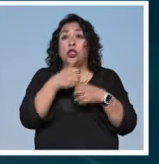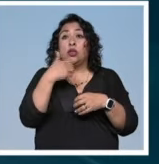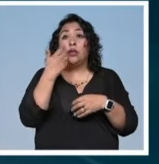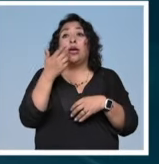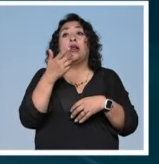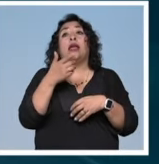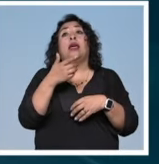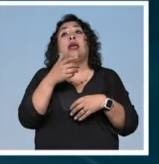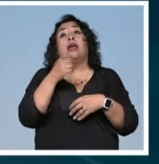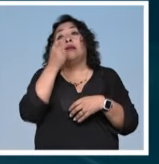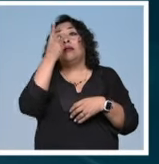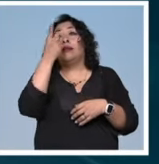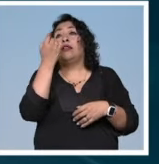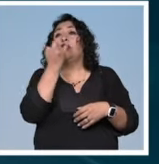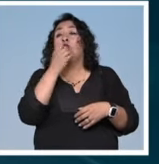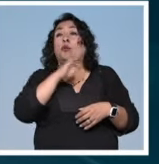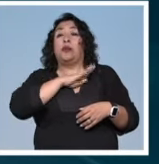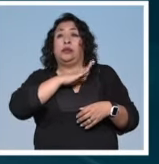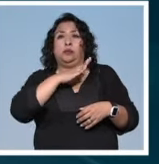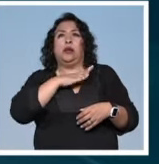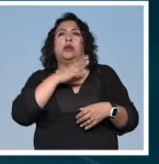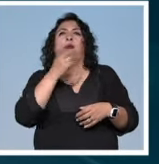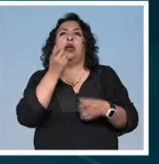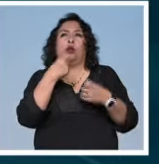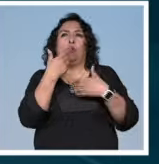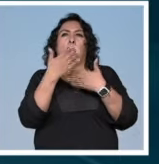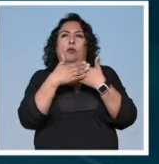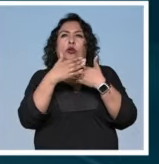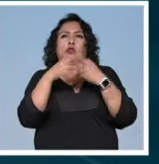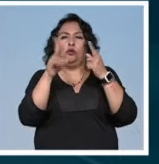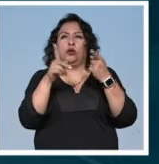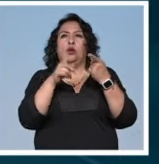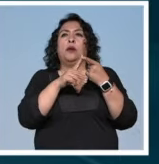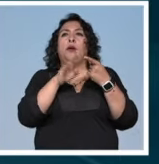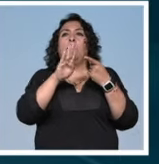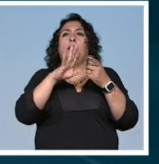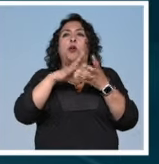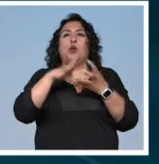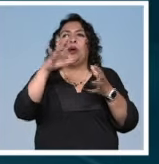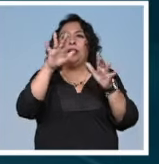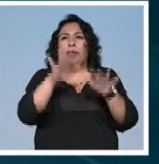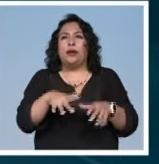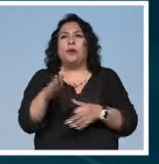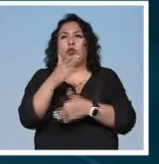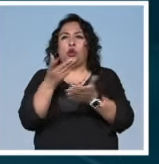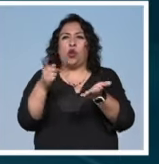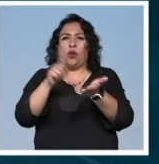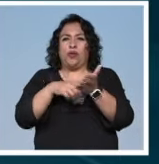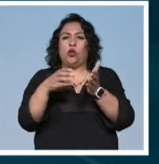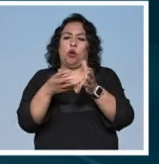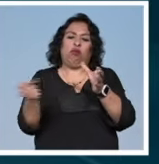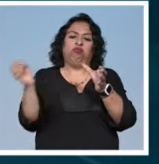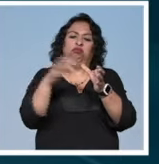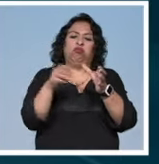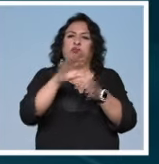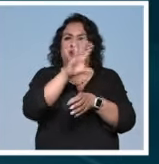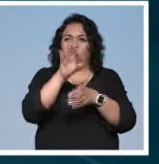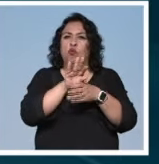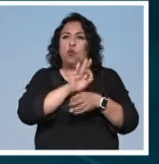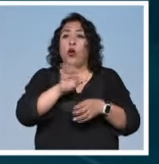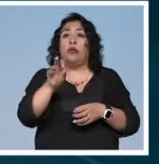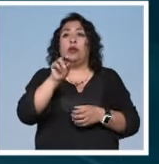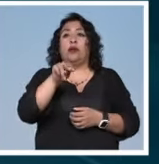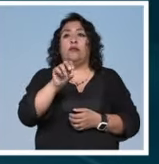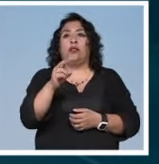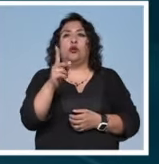lanzar a escritores de habla hispana. Algunos de sus próximos títulos son Bola de Nieve y Todo Cabe en una Caja. Para Noticias